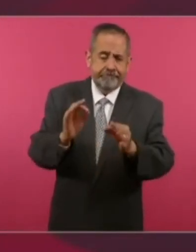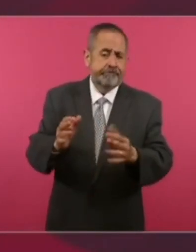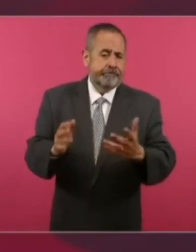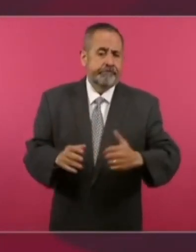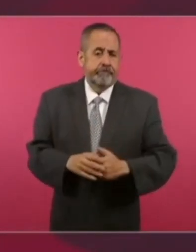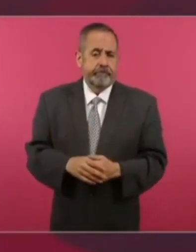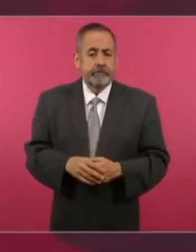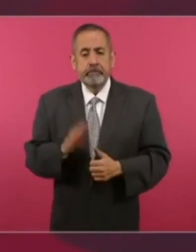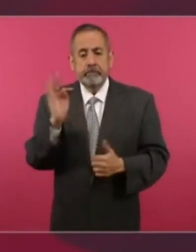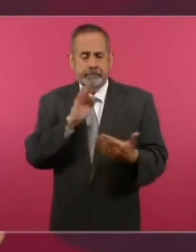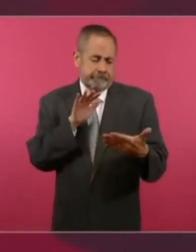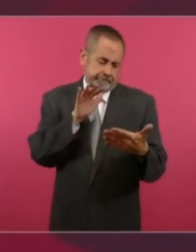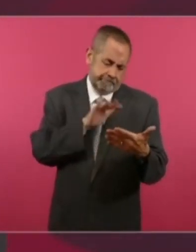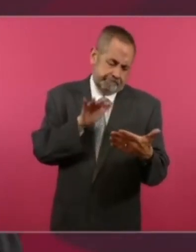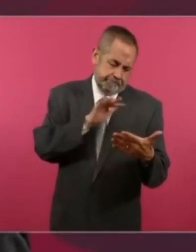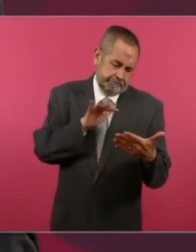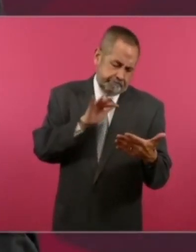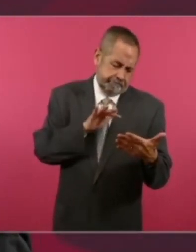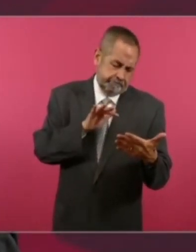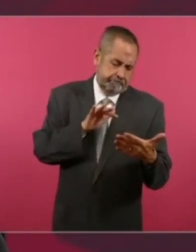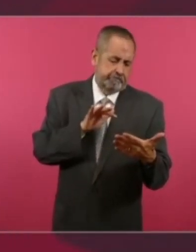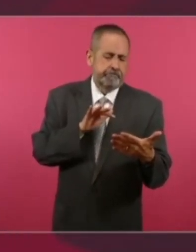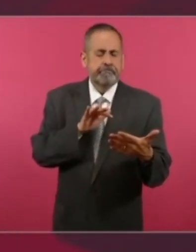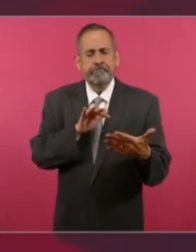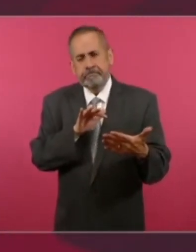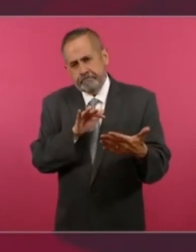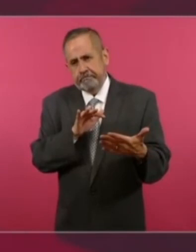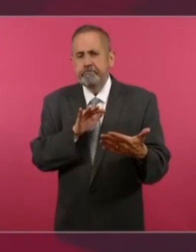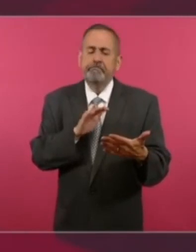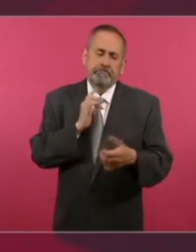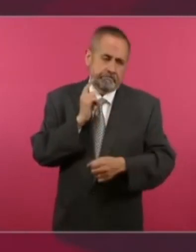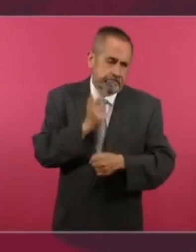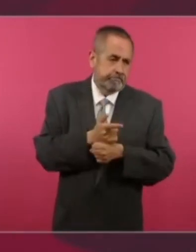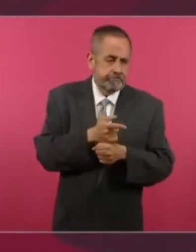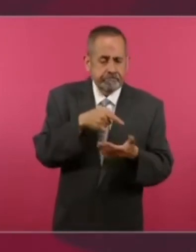los leyeron, ya se dieron cuenta